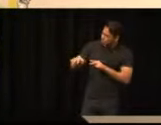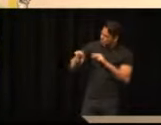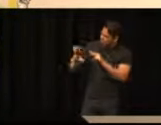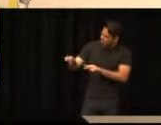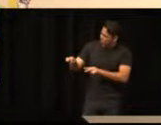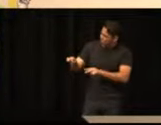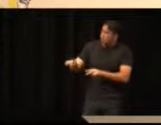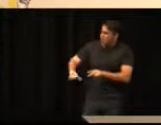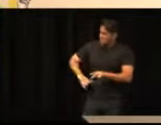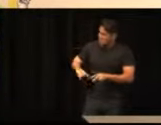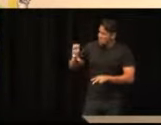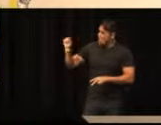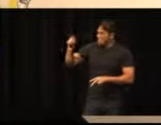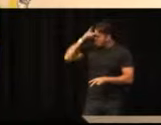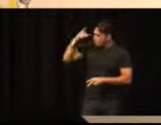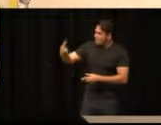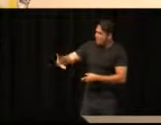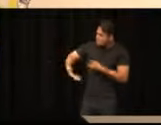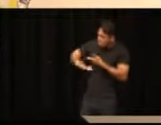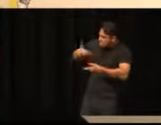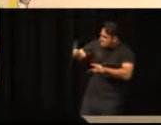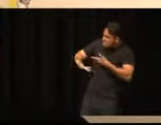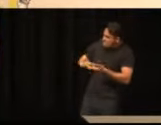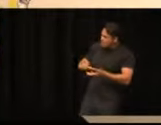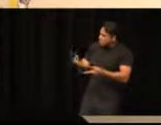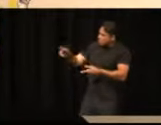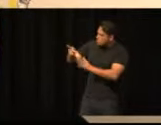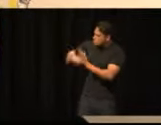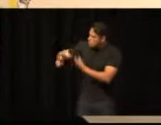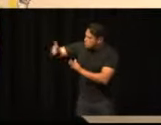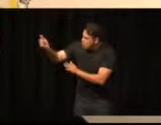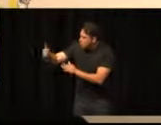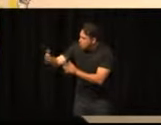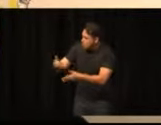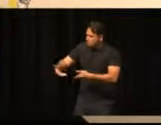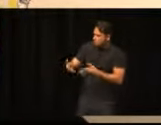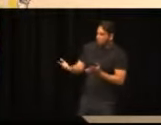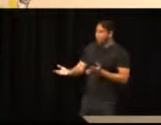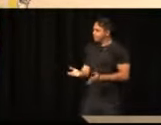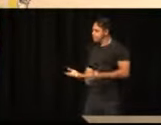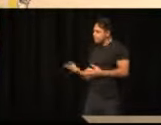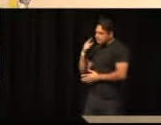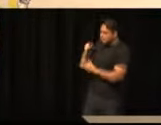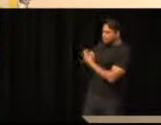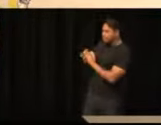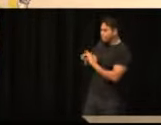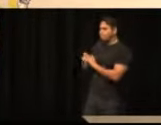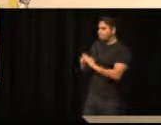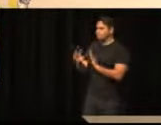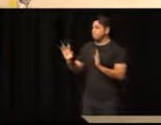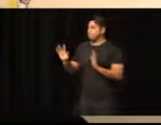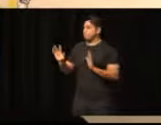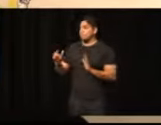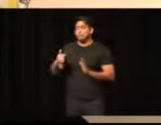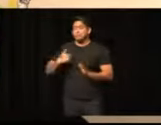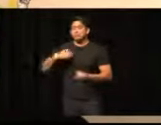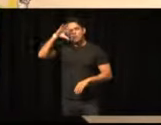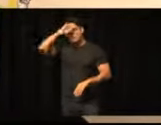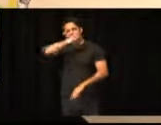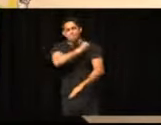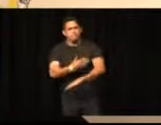y participé con personas que querían convencerme de que su proyecto, de un proyecto o del otro. Entonces una lección que yo